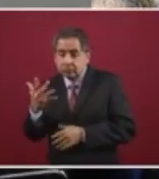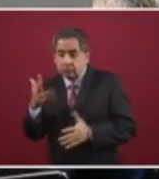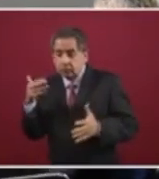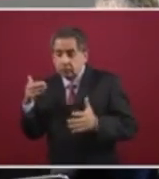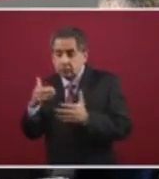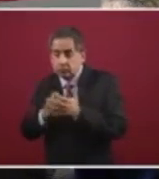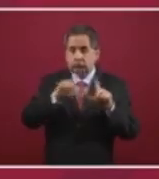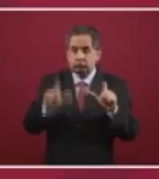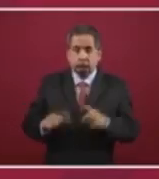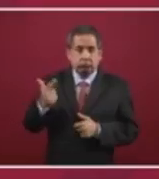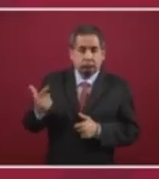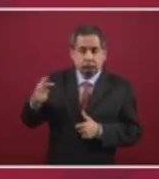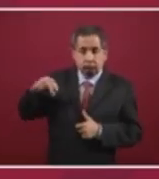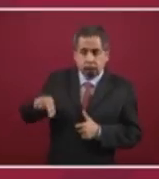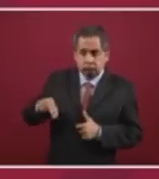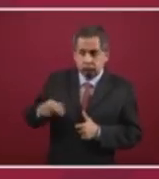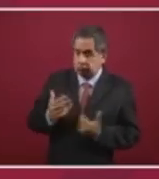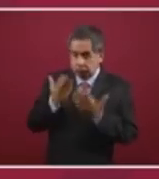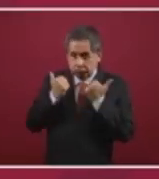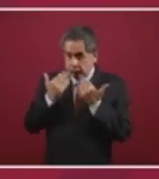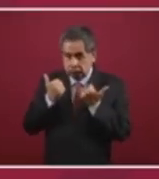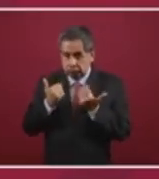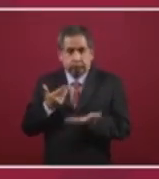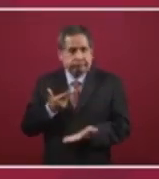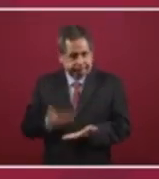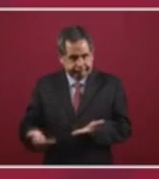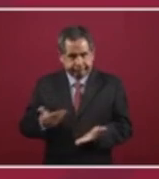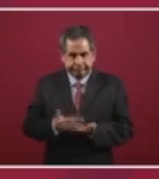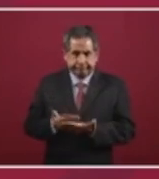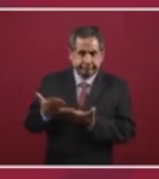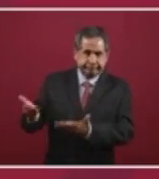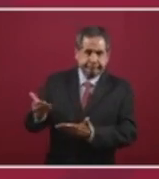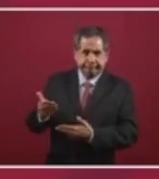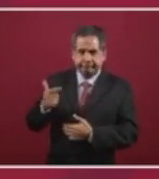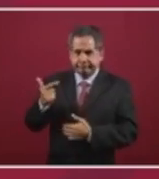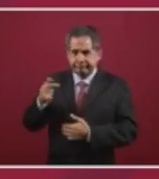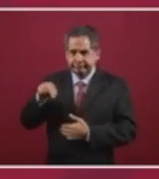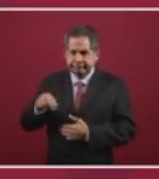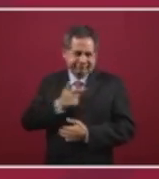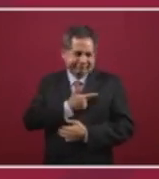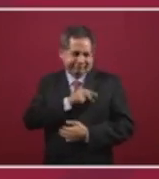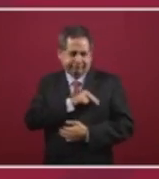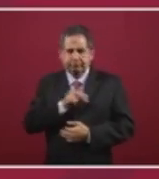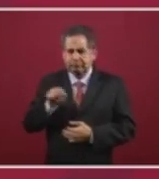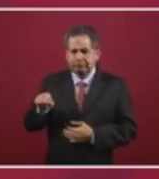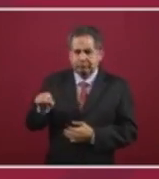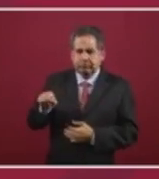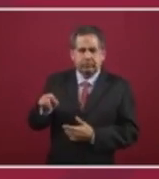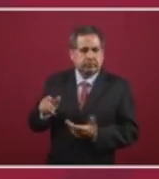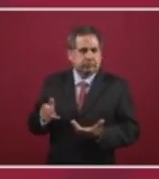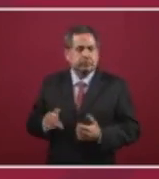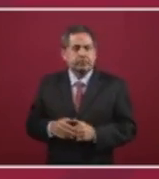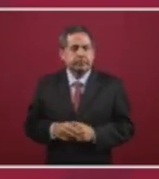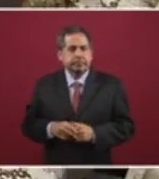en lo federal. Si vemos las cosas nada